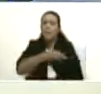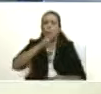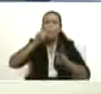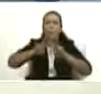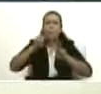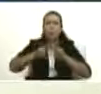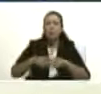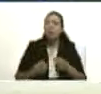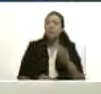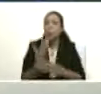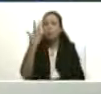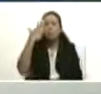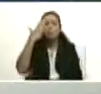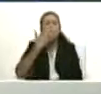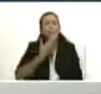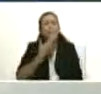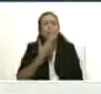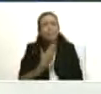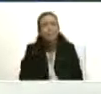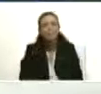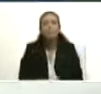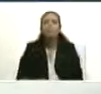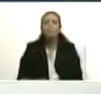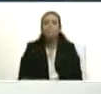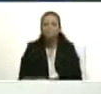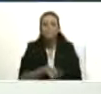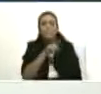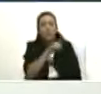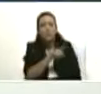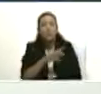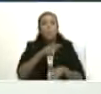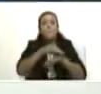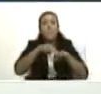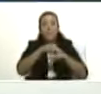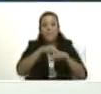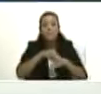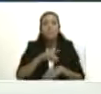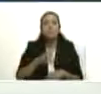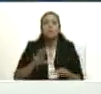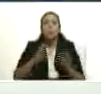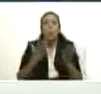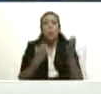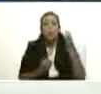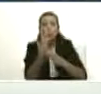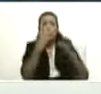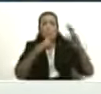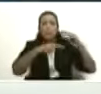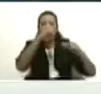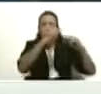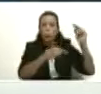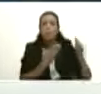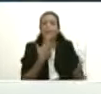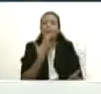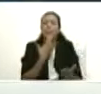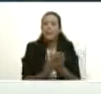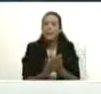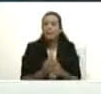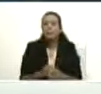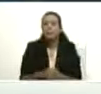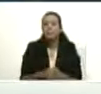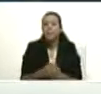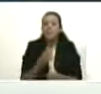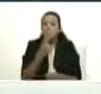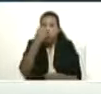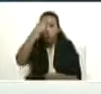vivienda. Muy agradecida con usted, con el ministro Villarruel y con nuestro camarada Edinson Alvarado.